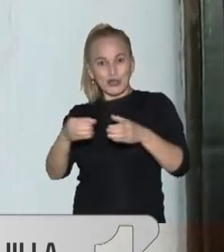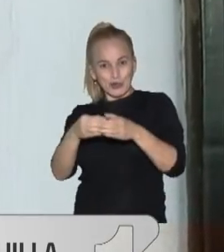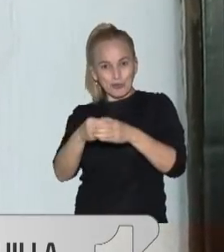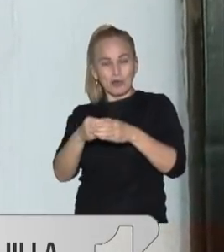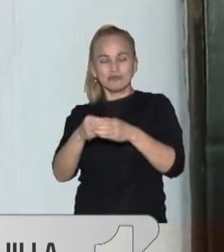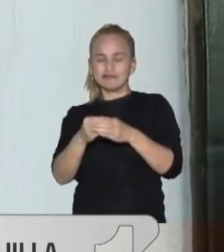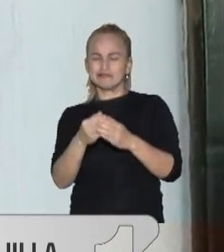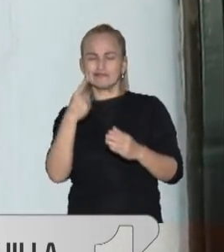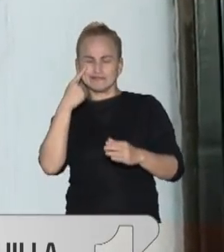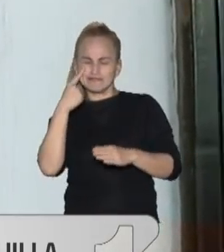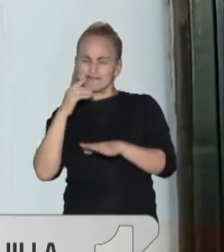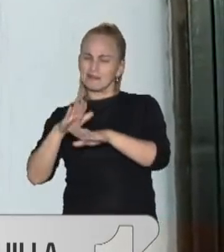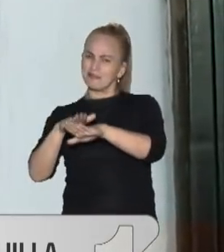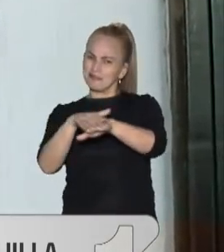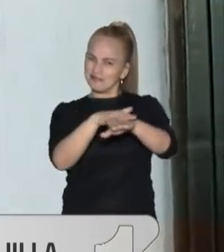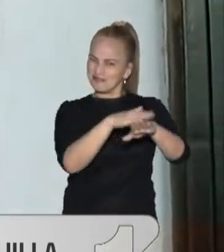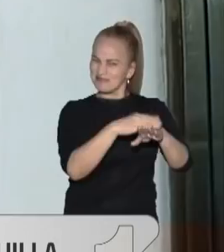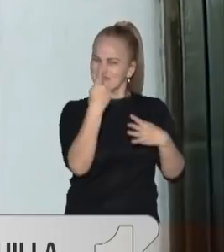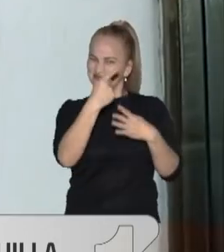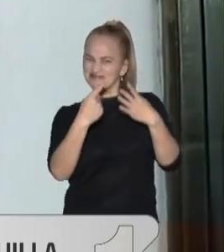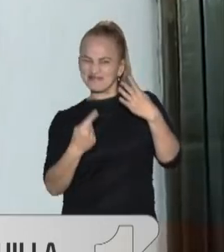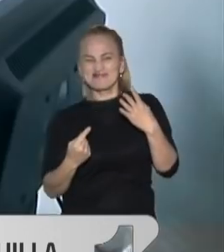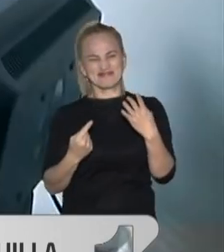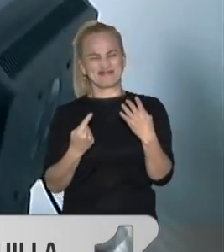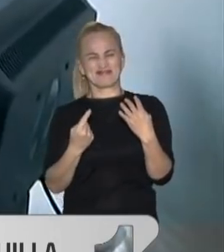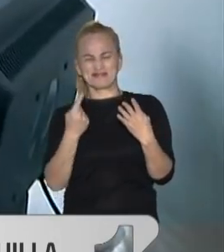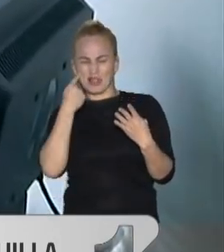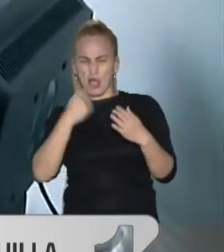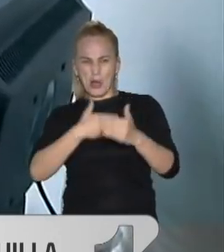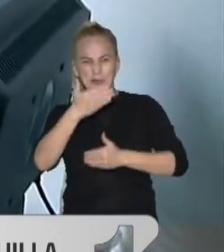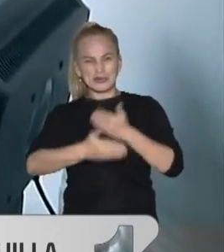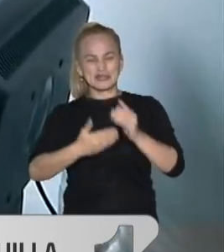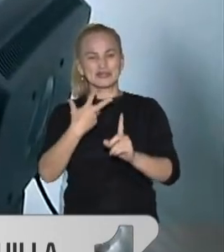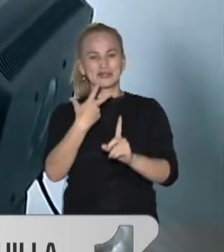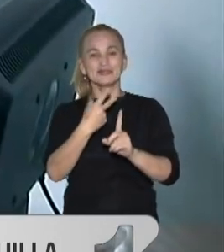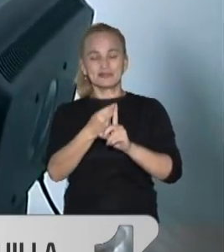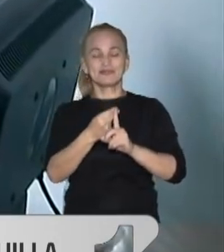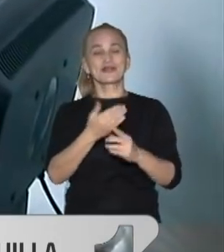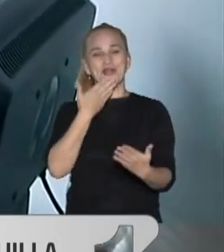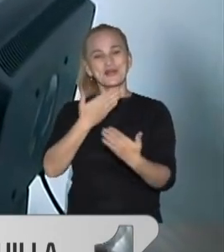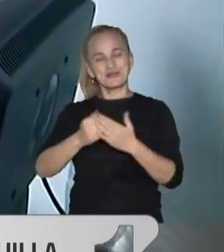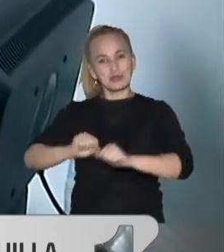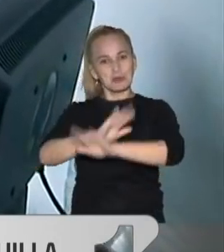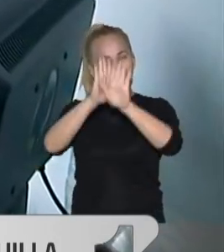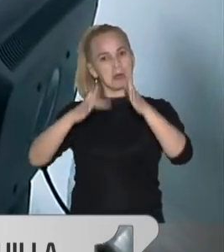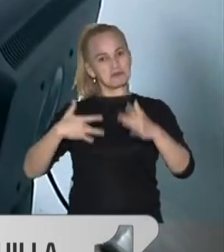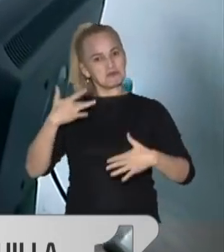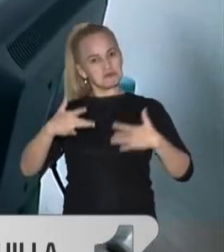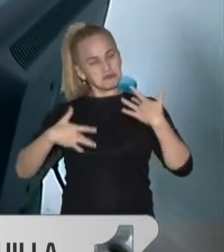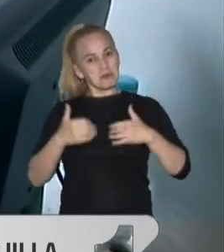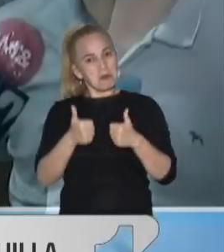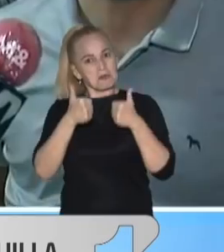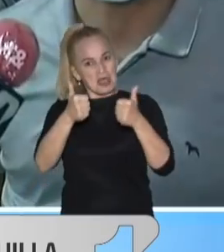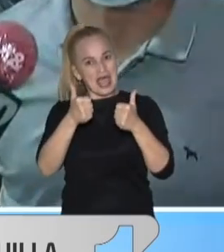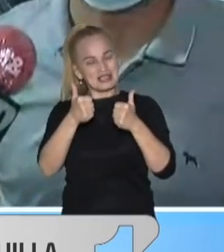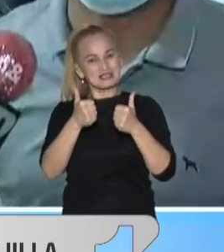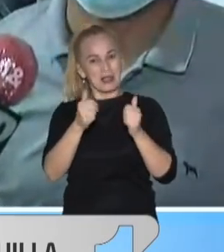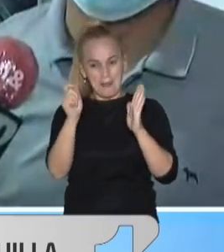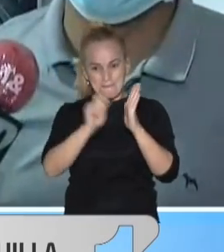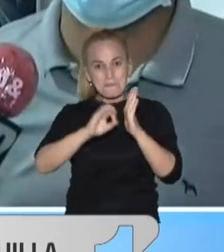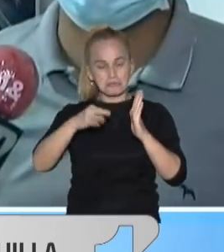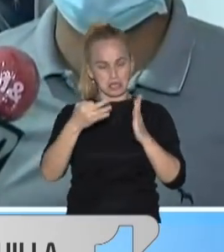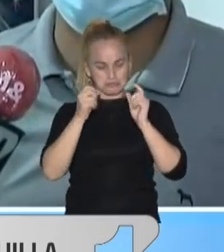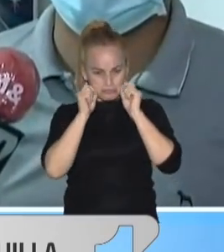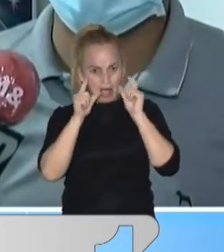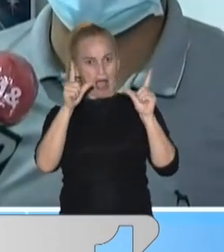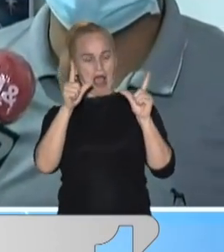son las observaciones que ustedes tienen alrededor de este proceso? Muy buenos días. Buenos días, contentos con que se inicie la tercera etapa, pero